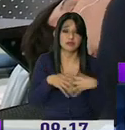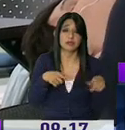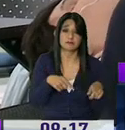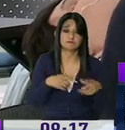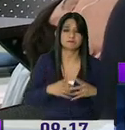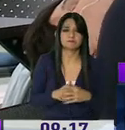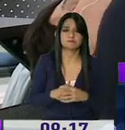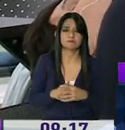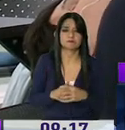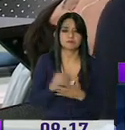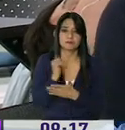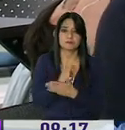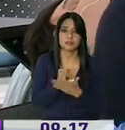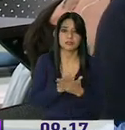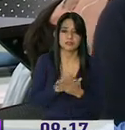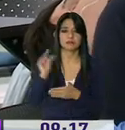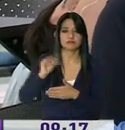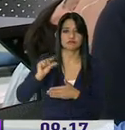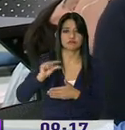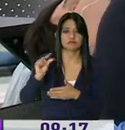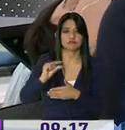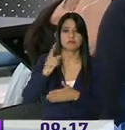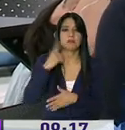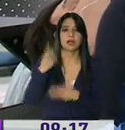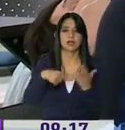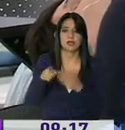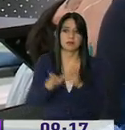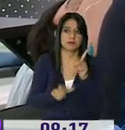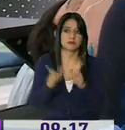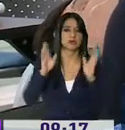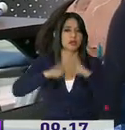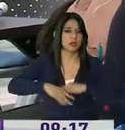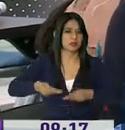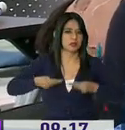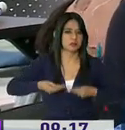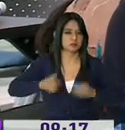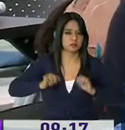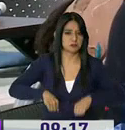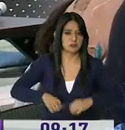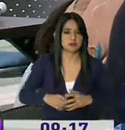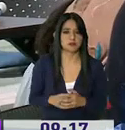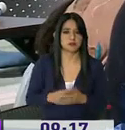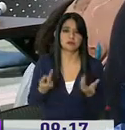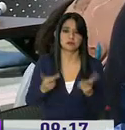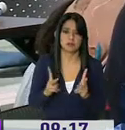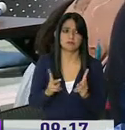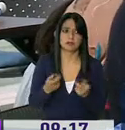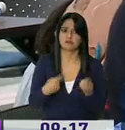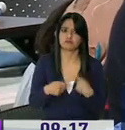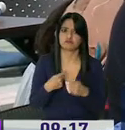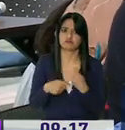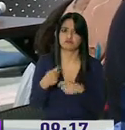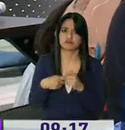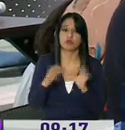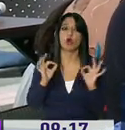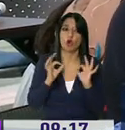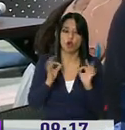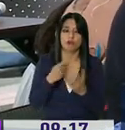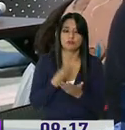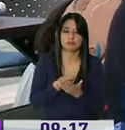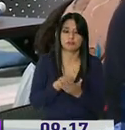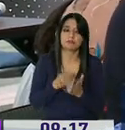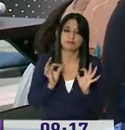diseño fue hacerlo de bajo costo para que llegue sin costo a la gente y que sea reproducible, que sea alcanzable, que todos los